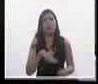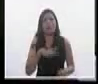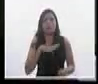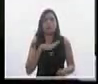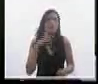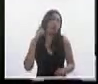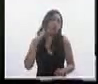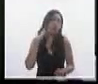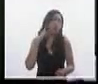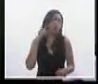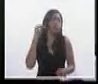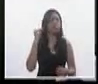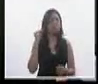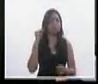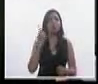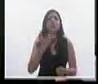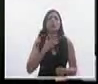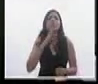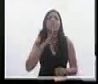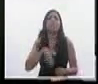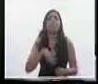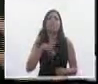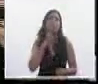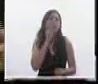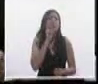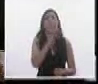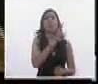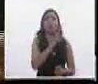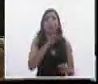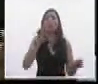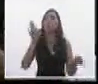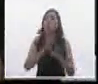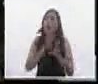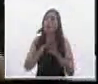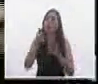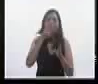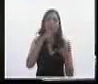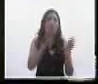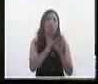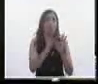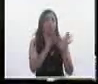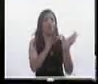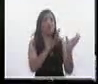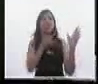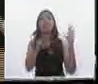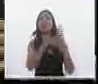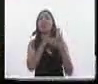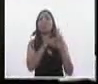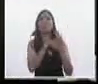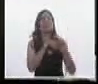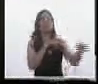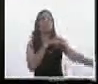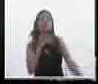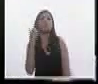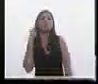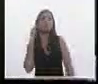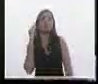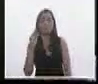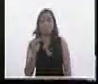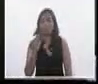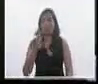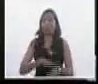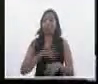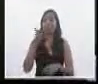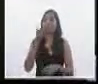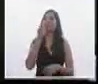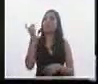sordo o qué tiene de malo no ver por qué como sociedad vemos esa situación como algo negativo y en los medios se da mucho cuando hablan de los